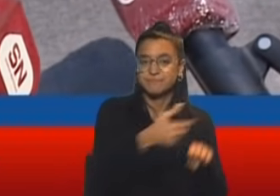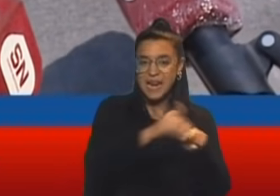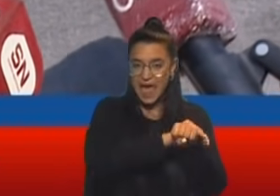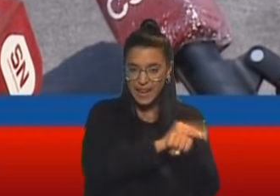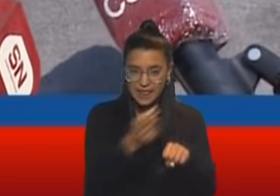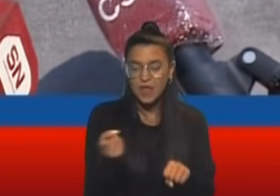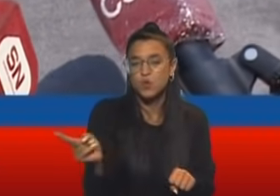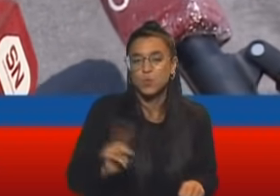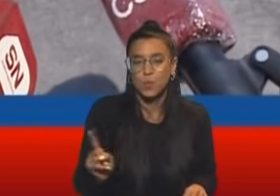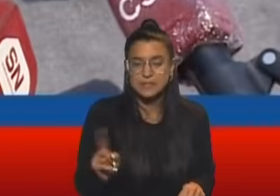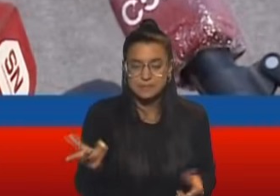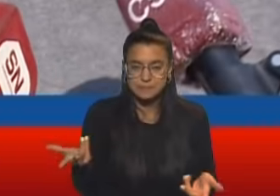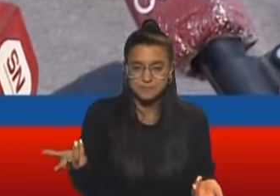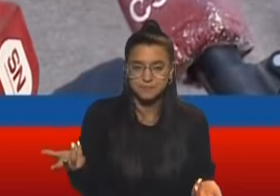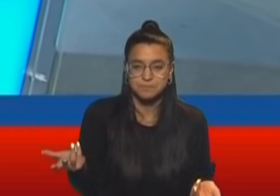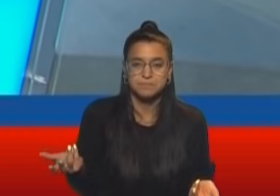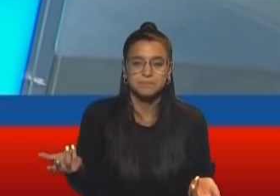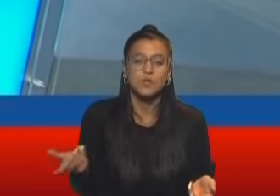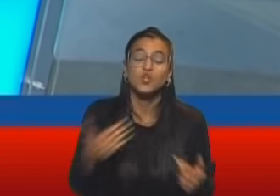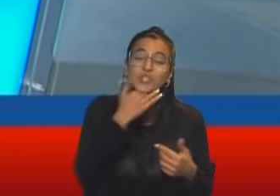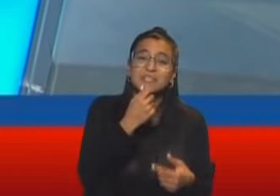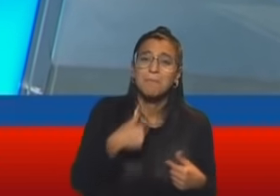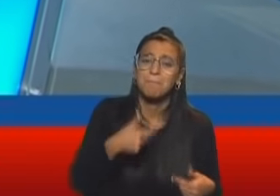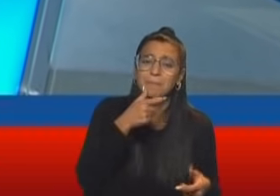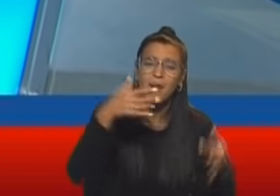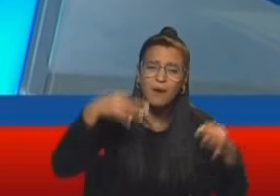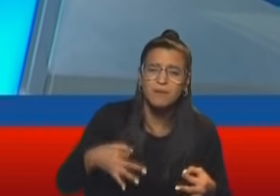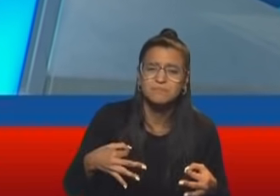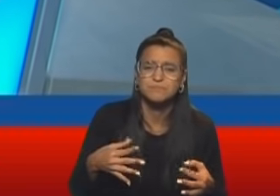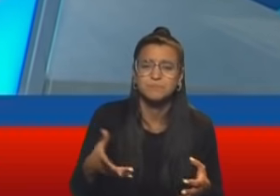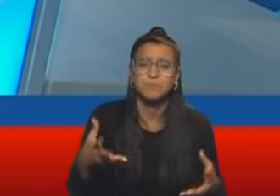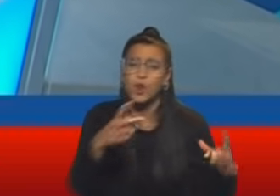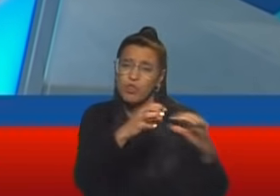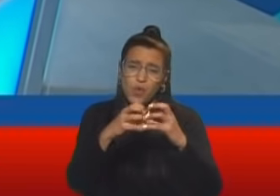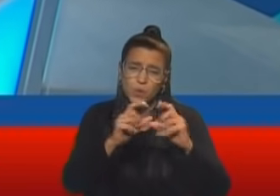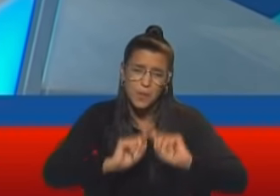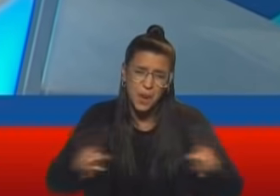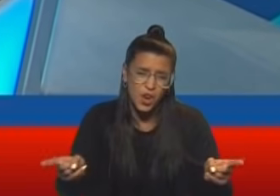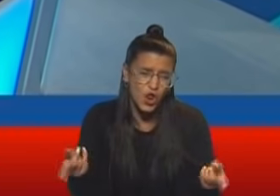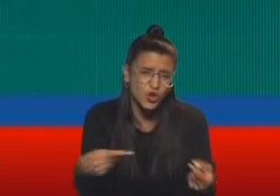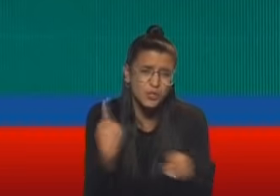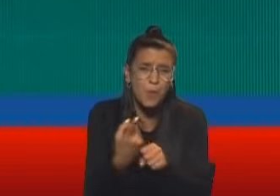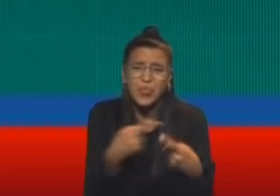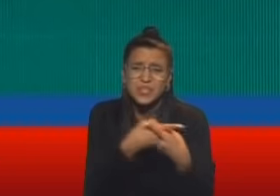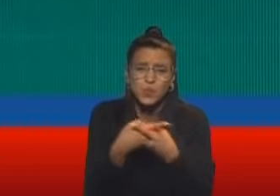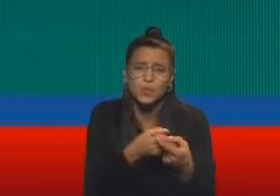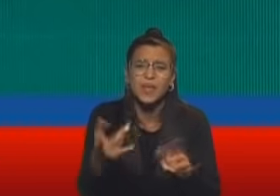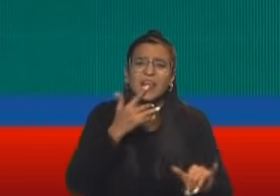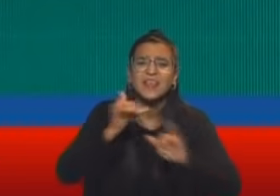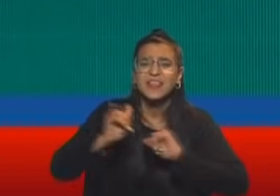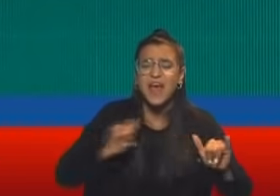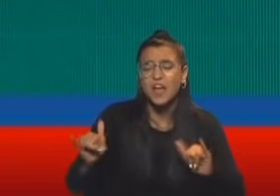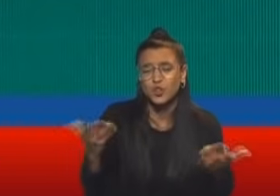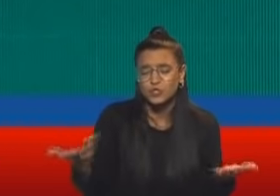son esquemas, no sé si diría la palabra correcta, pero discutibles seguro. No sé, la utilización de datos no es